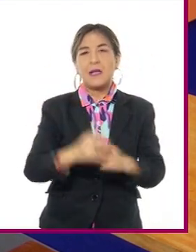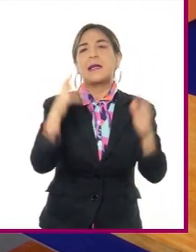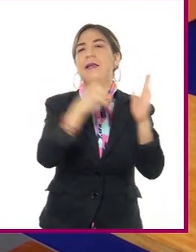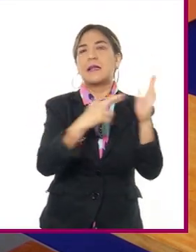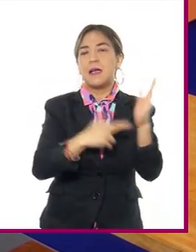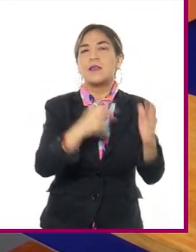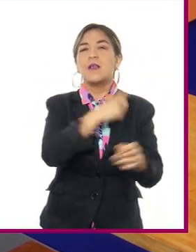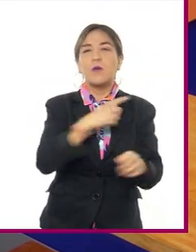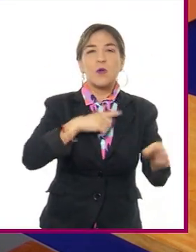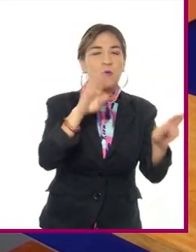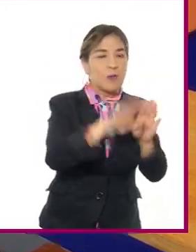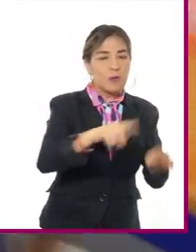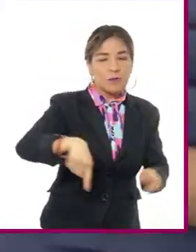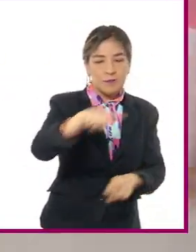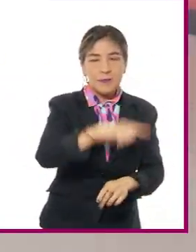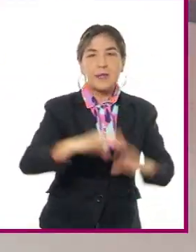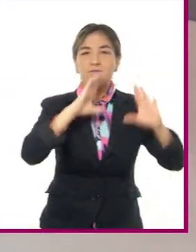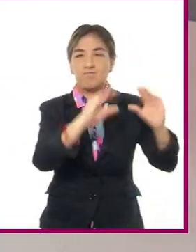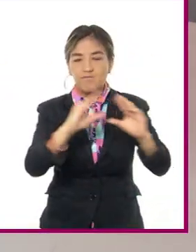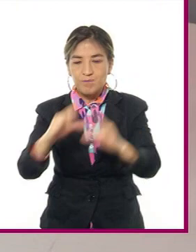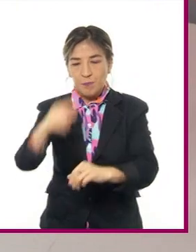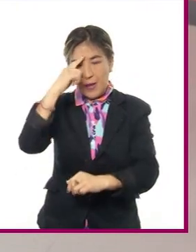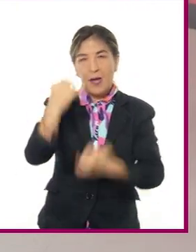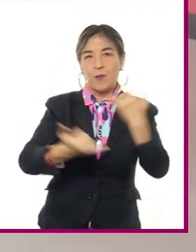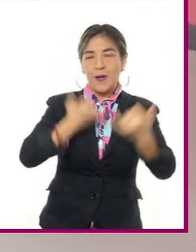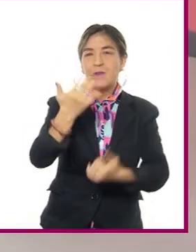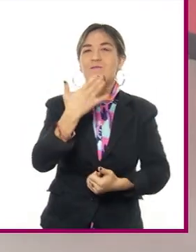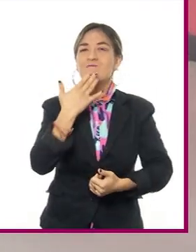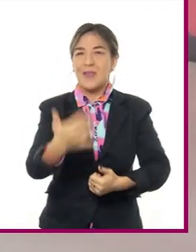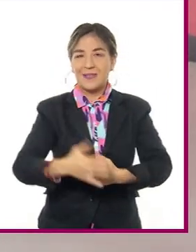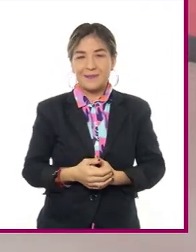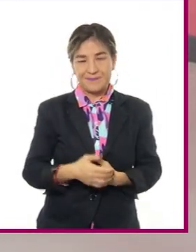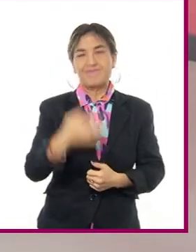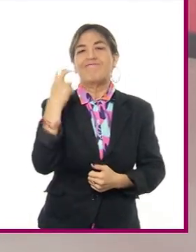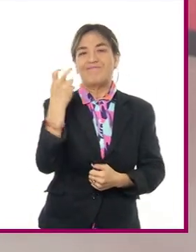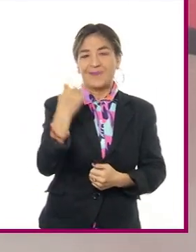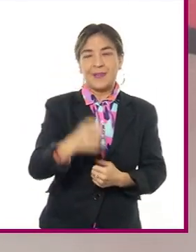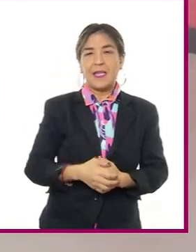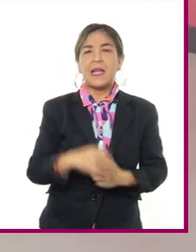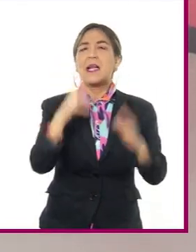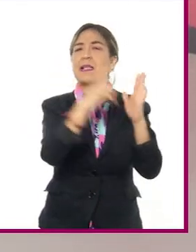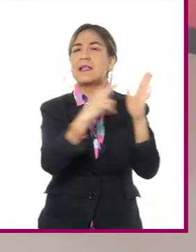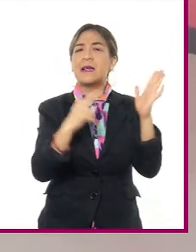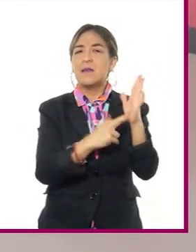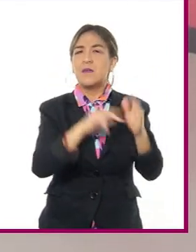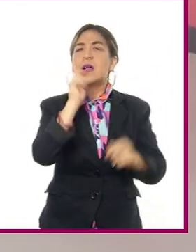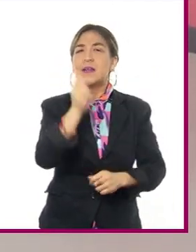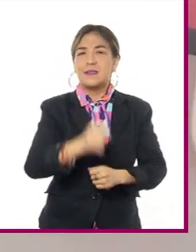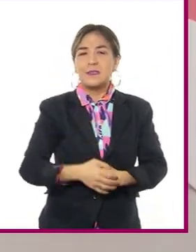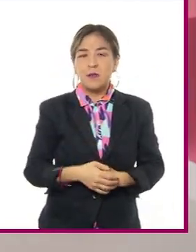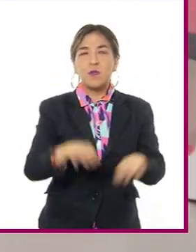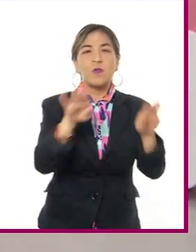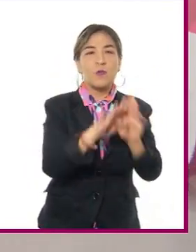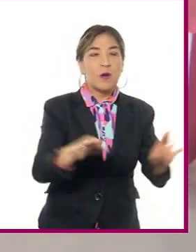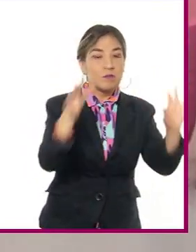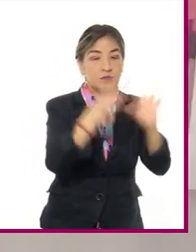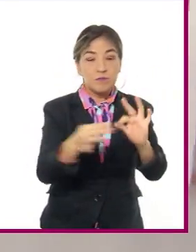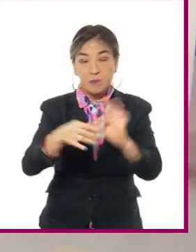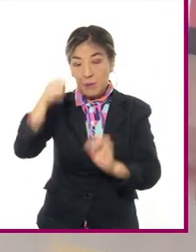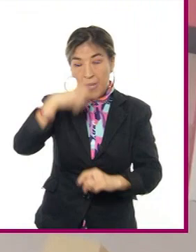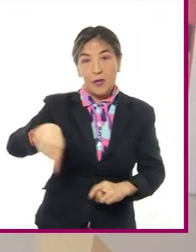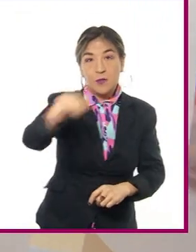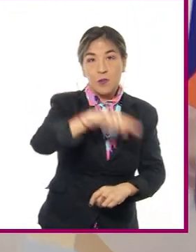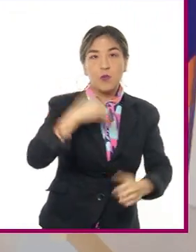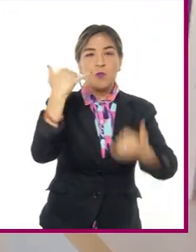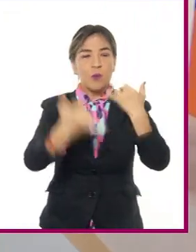y educar sobre el juego sano, ¿no? ¡Exacto! Recordemos que los reglamentos norman nuestras conductas